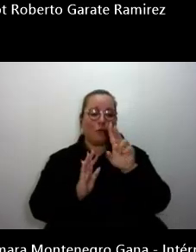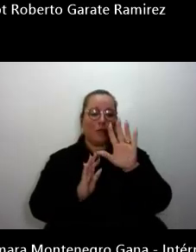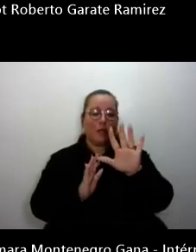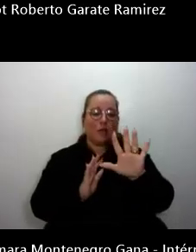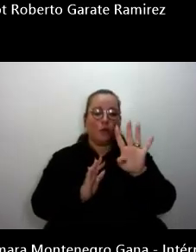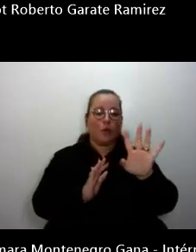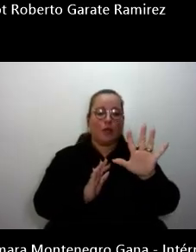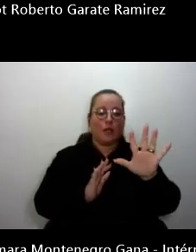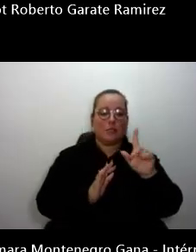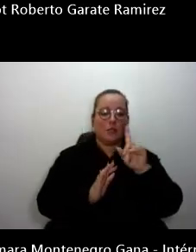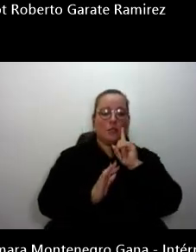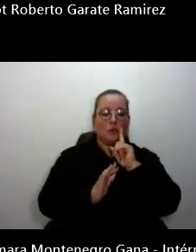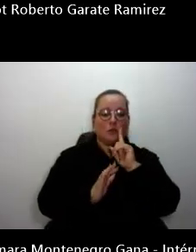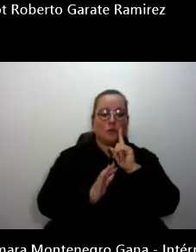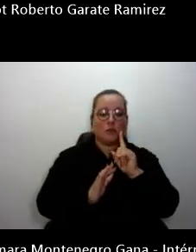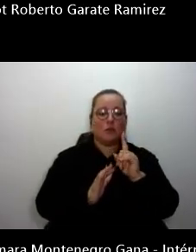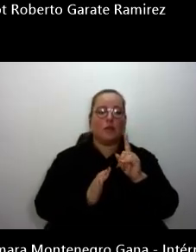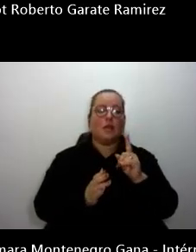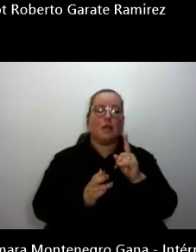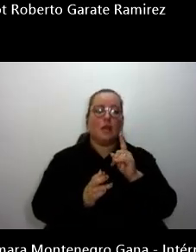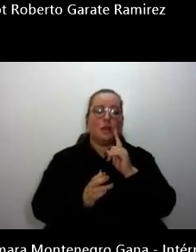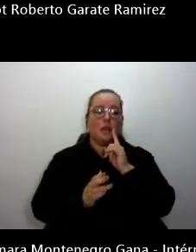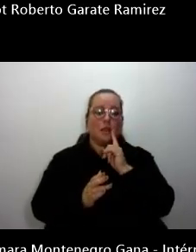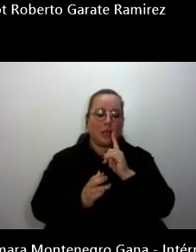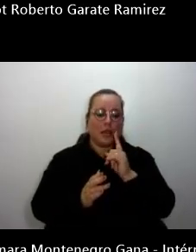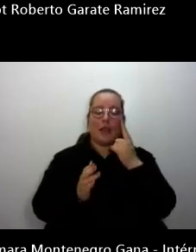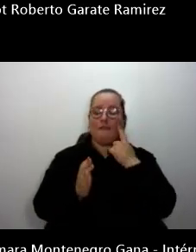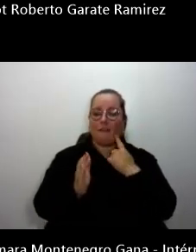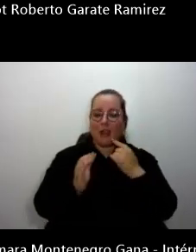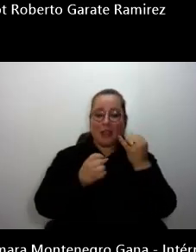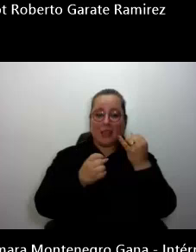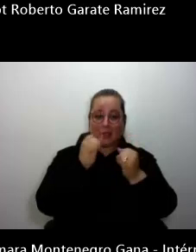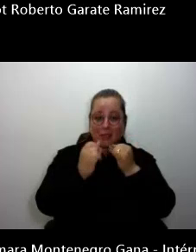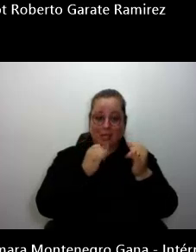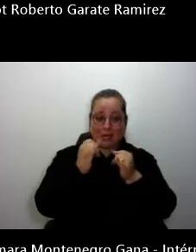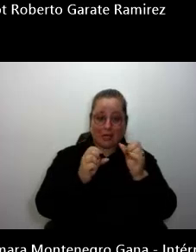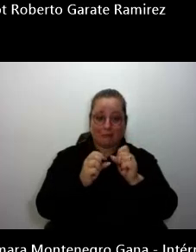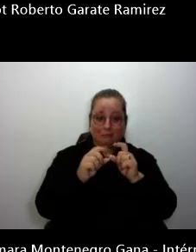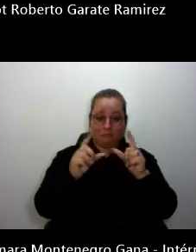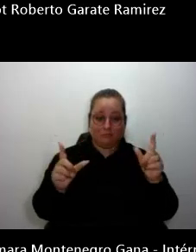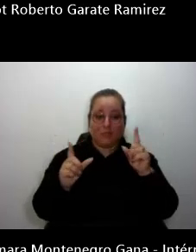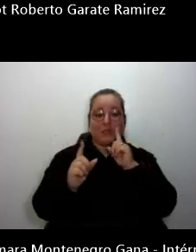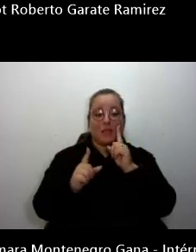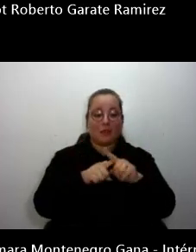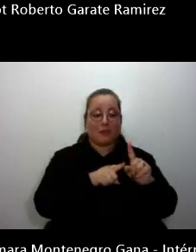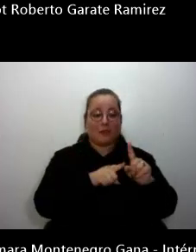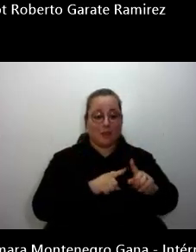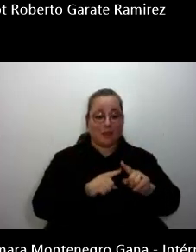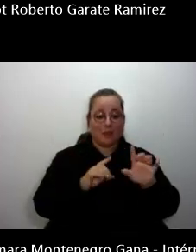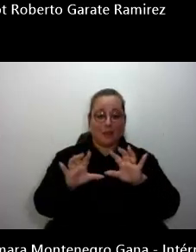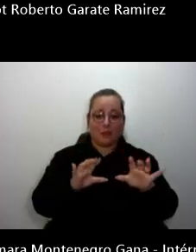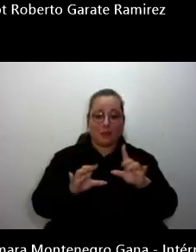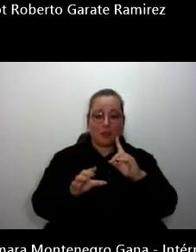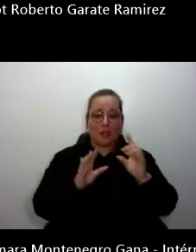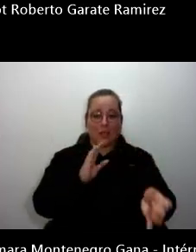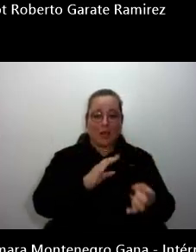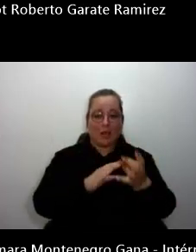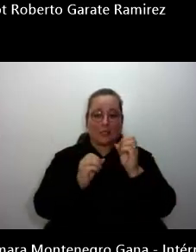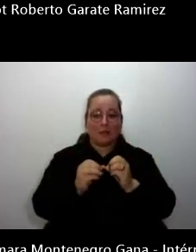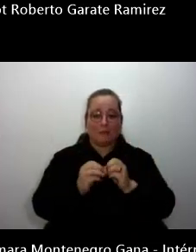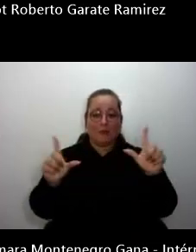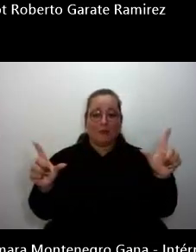ustedes revisen, ¿cierto?, esta página, en donde podemos encontrar distintos elementos. Este es el lanzamiento, el webinar